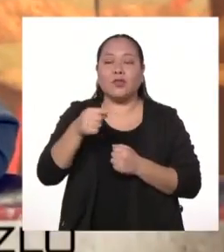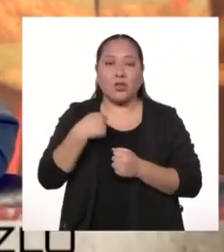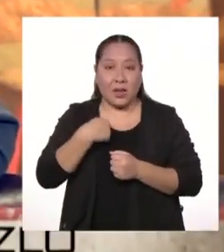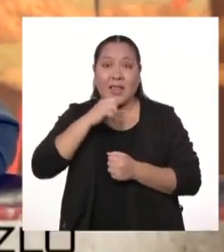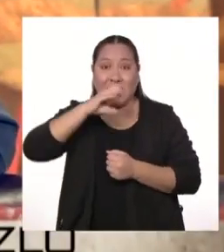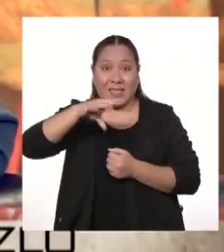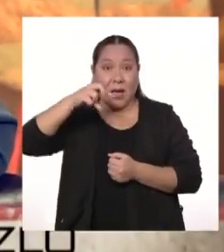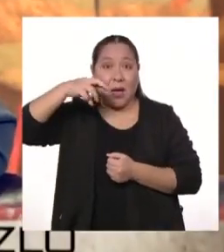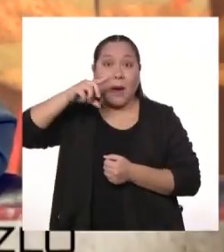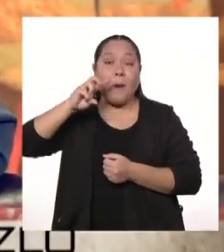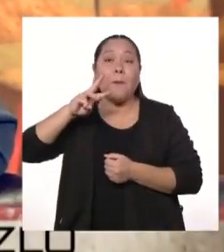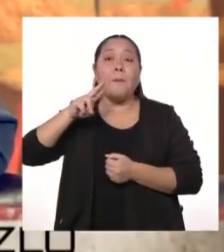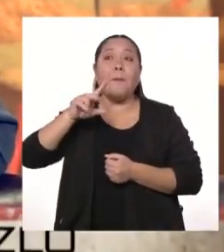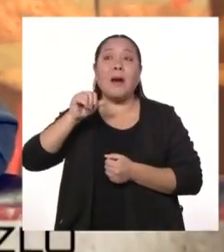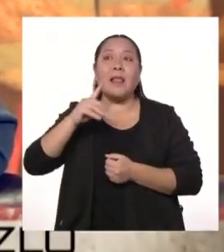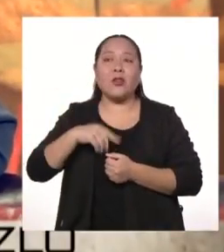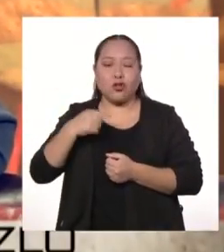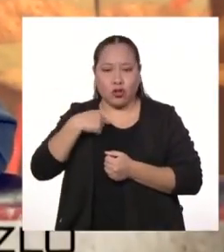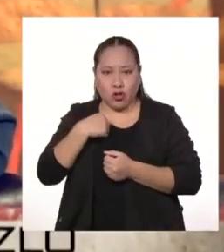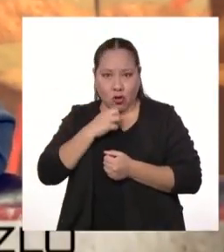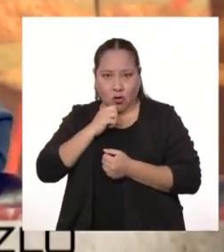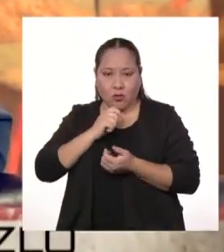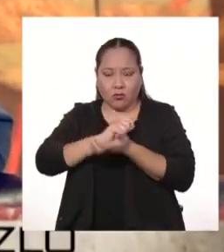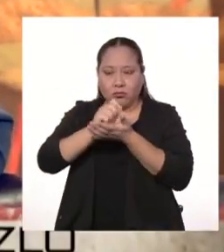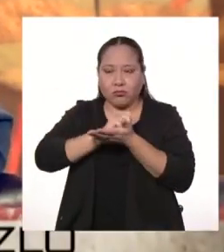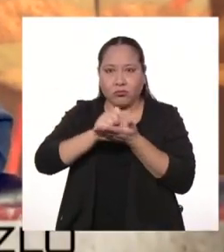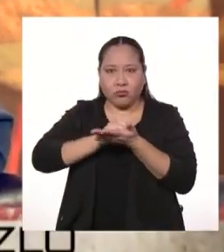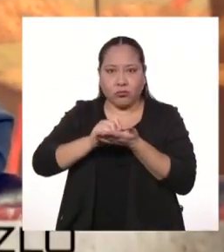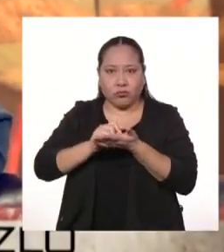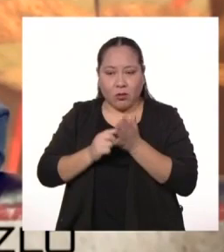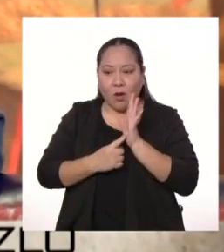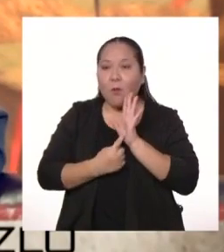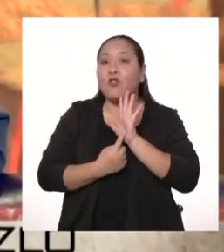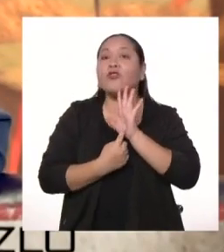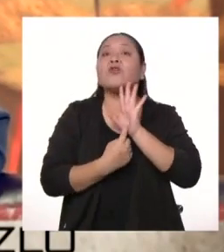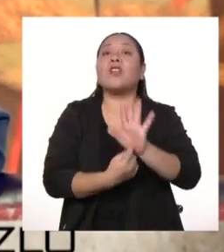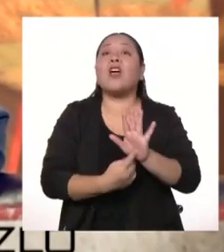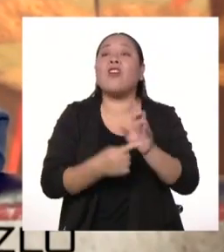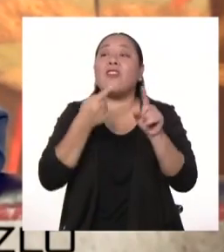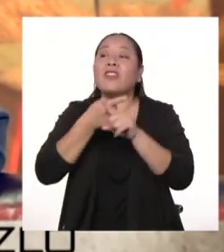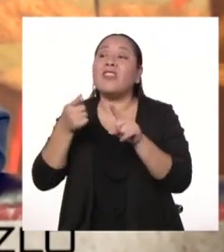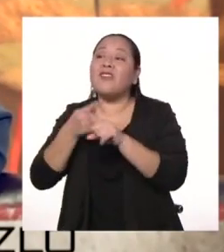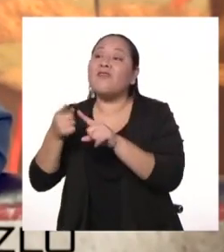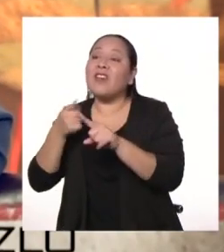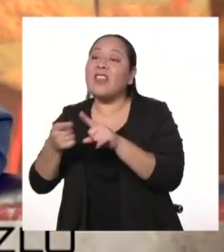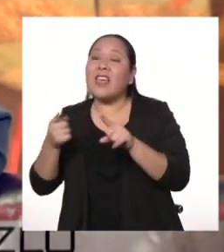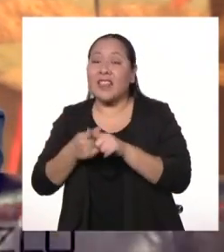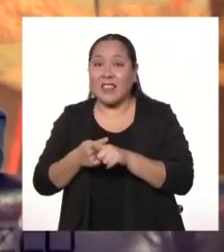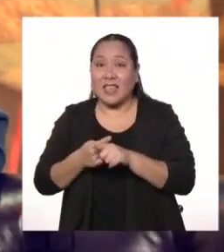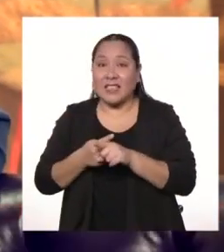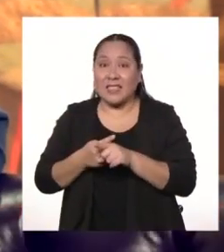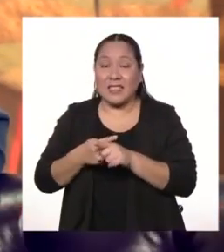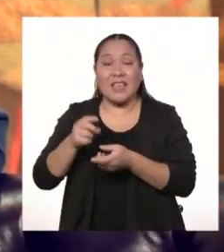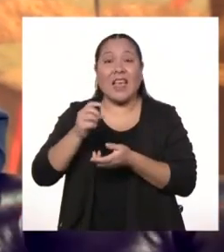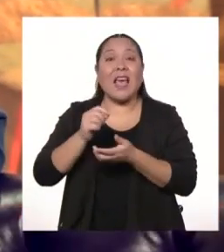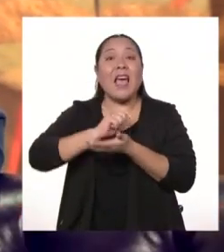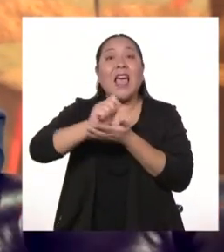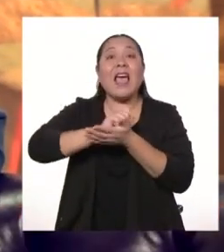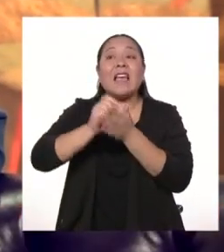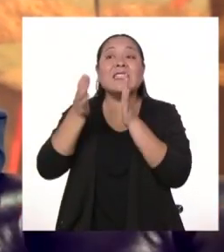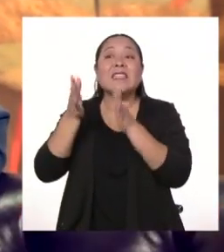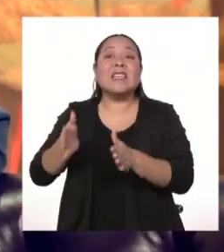yo he sacado a los escritores peruanos de la cocina y los he puesto en el salón porque la gente no